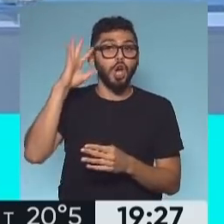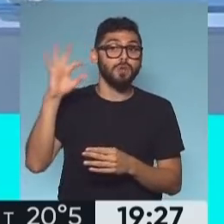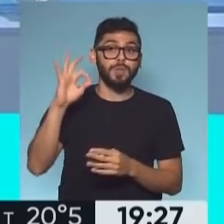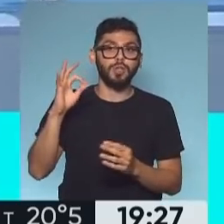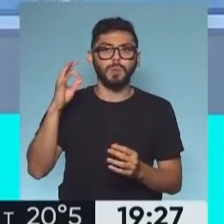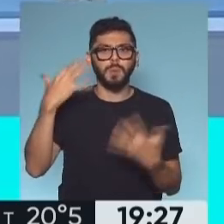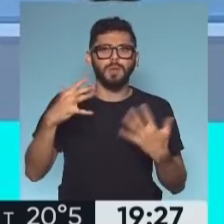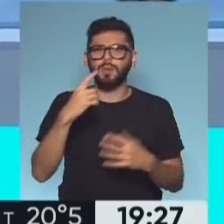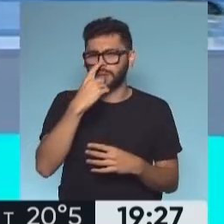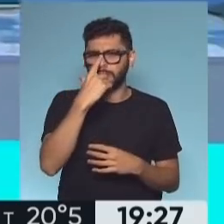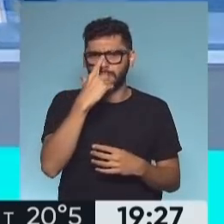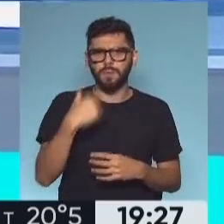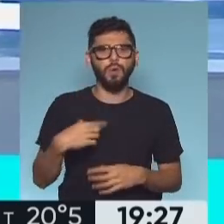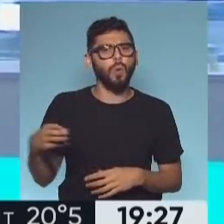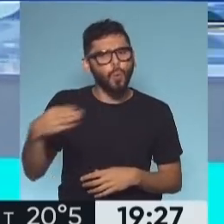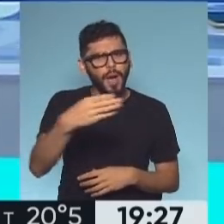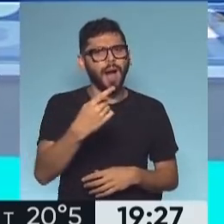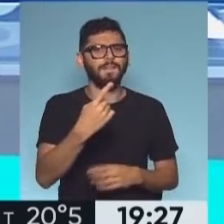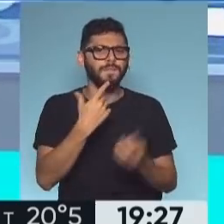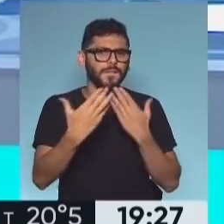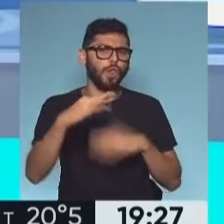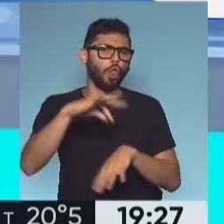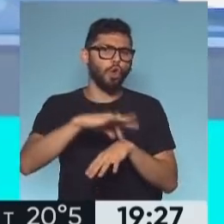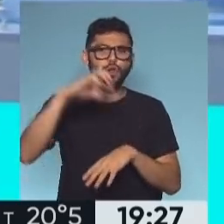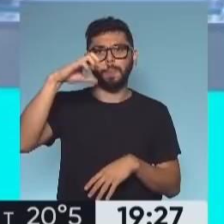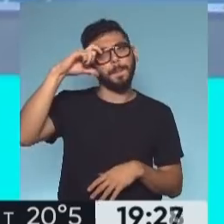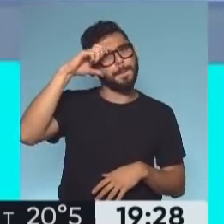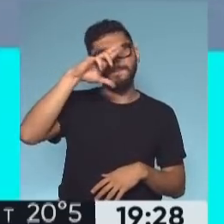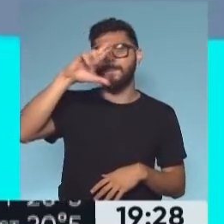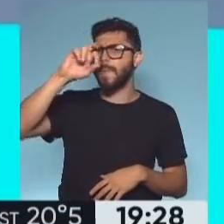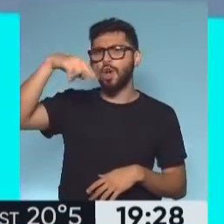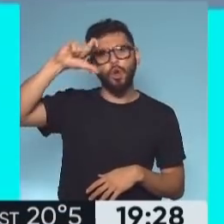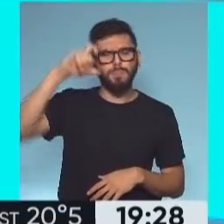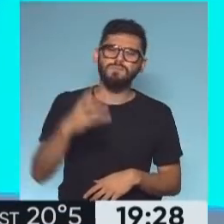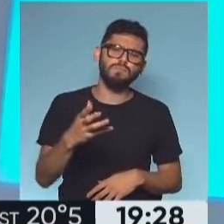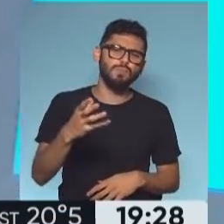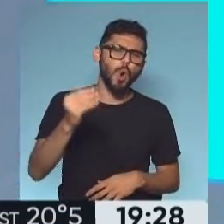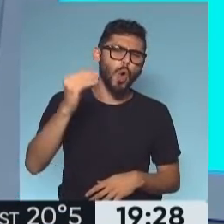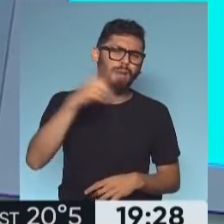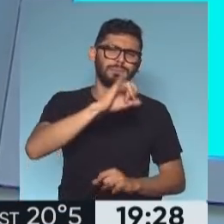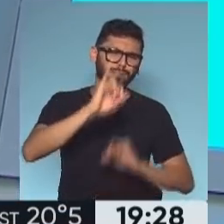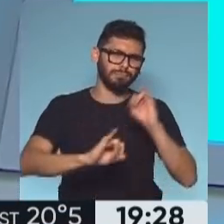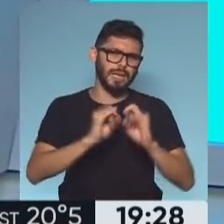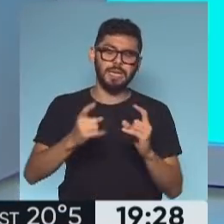dejo, Feli, aquí. El doctor Perrone también ha hablado sobre el tema tantas veces, doctor.